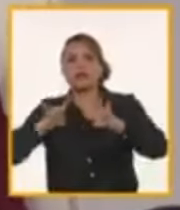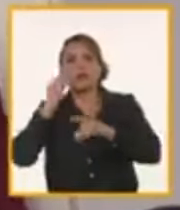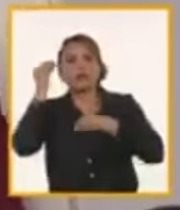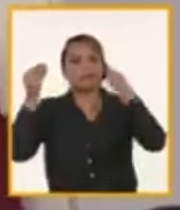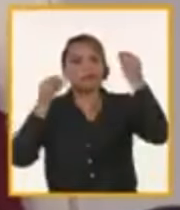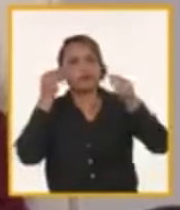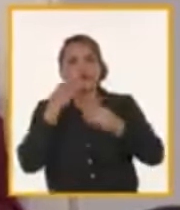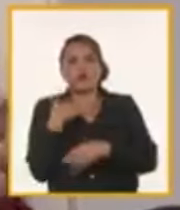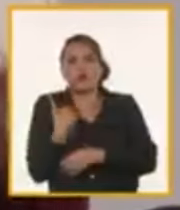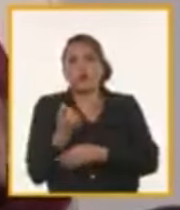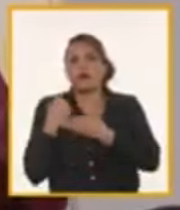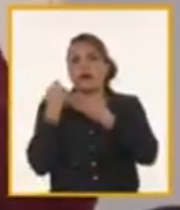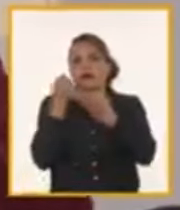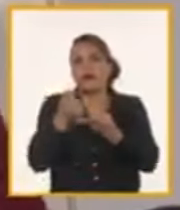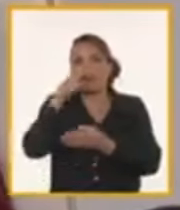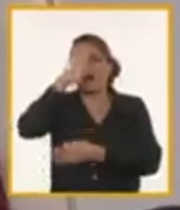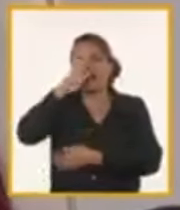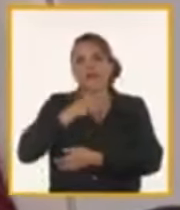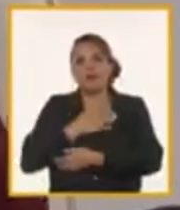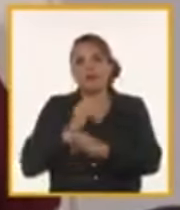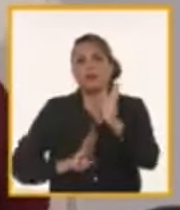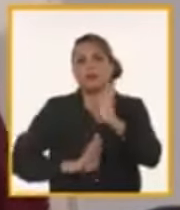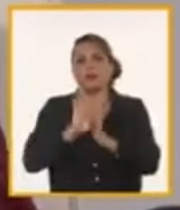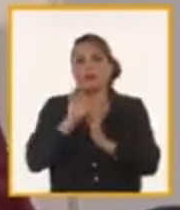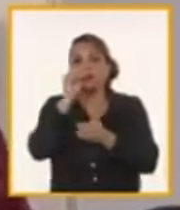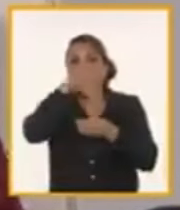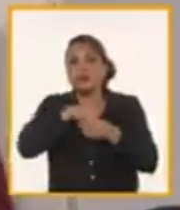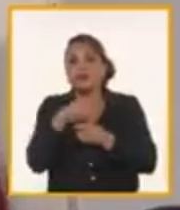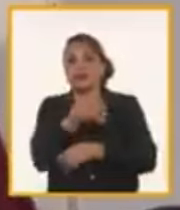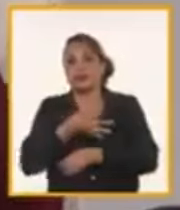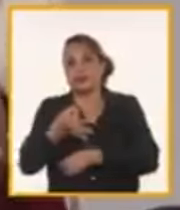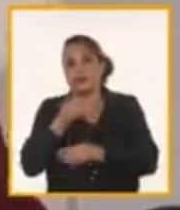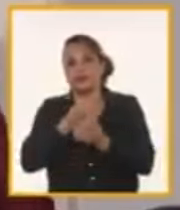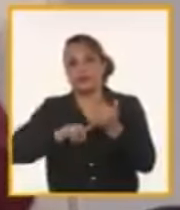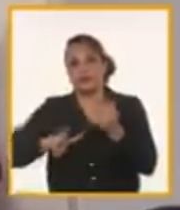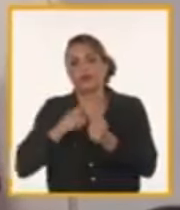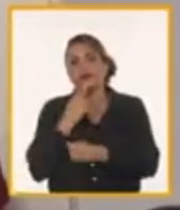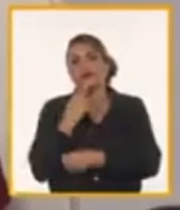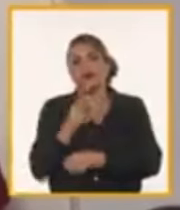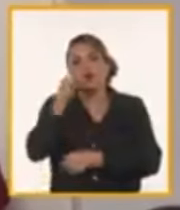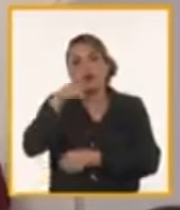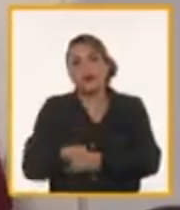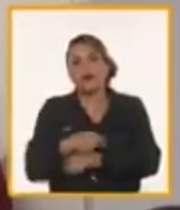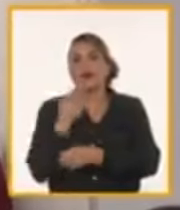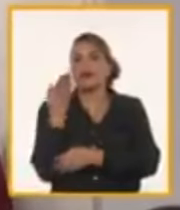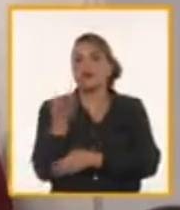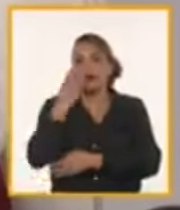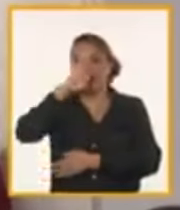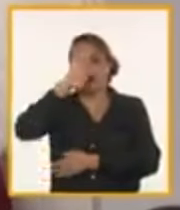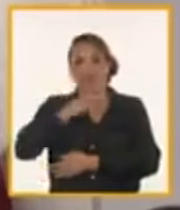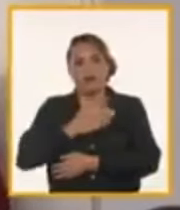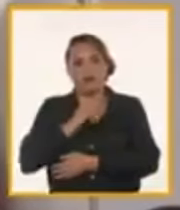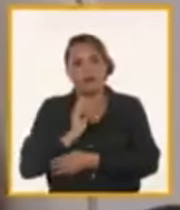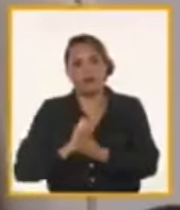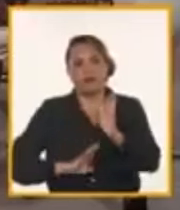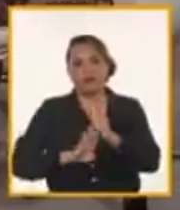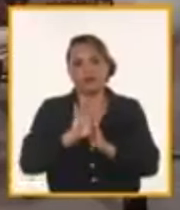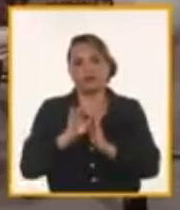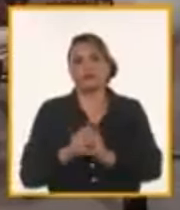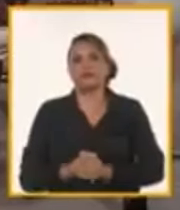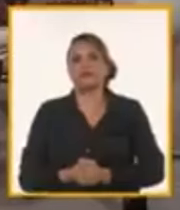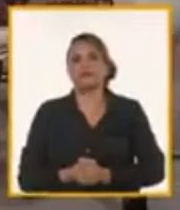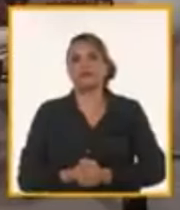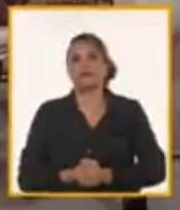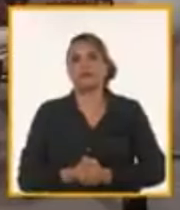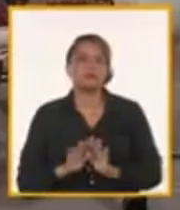cuánto puede aportar eso para el desarrollo territorial para estar respondiendo siempre hoy a las demandas del desarrollo del país Bueno pues curso